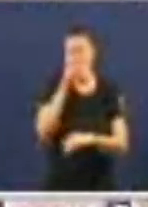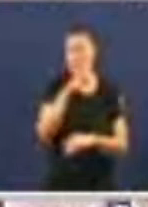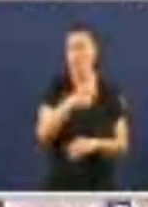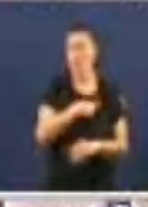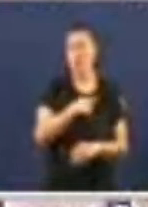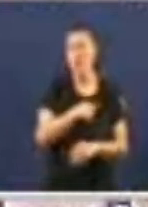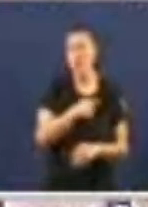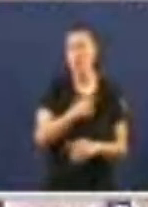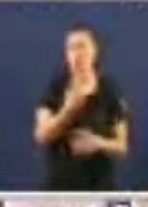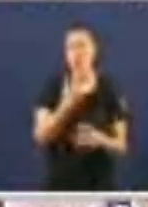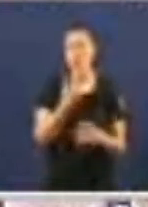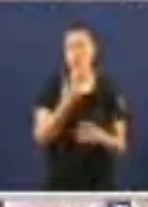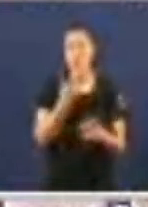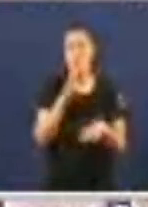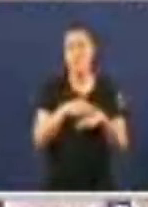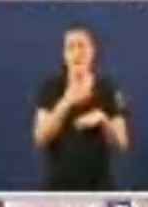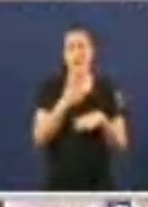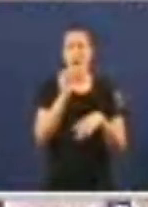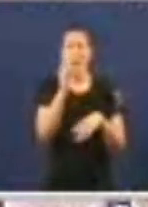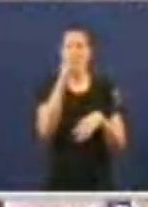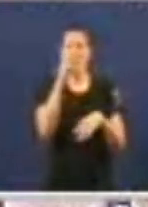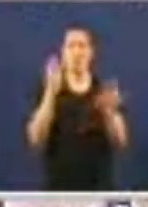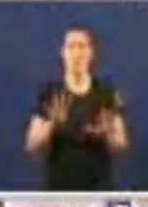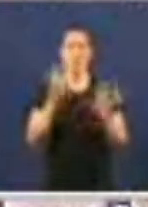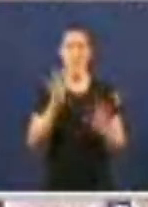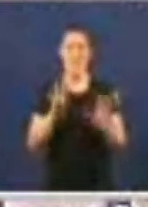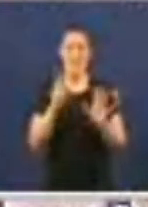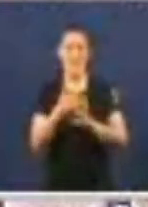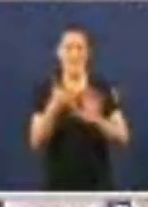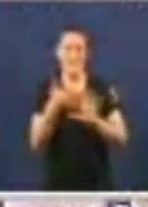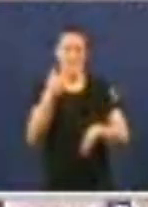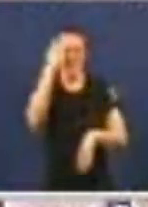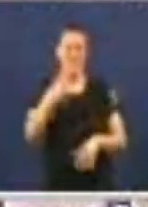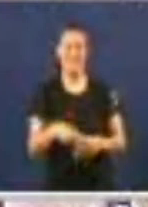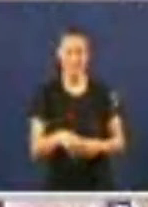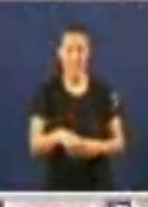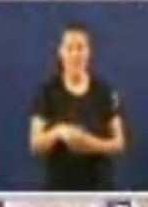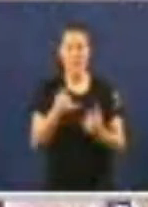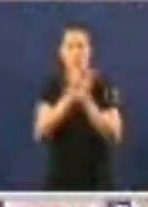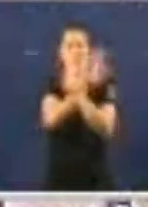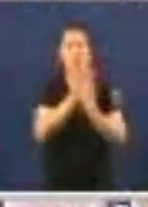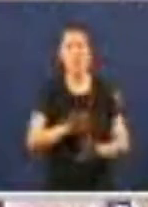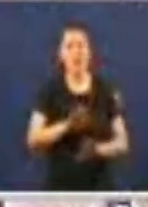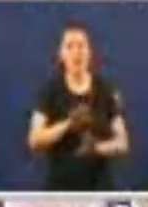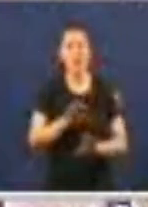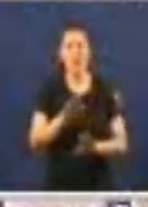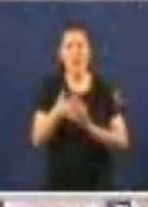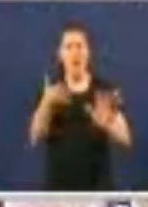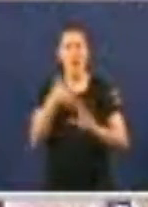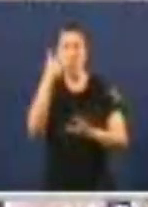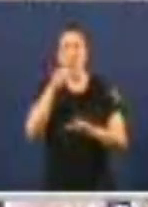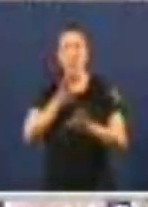a Comisión de Coxestión da AP9. Resultados desa comisión? Máis atascos e máis